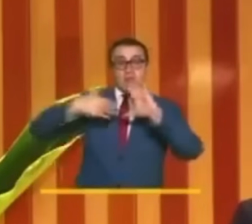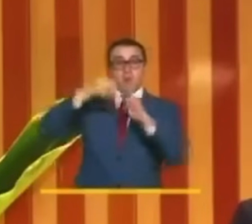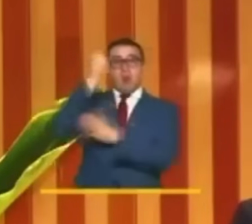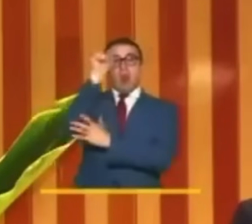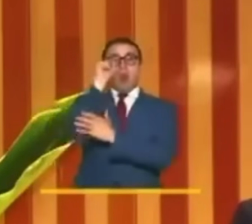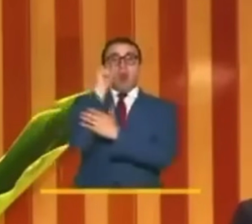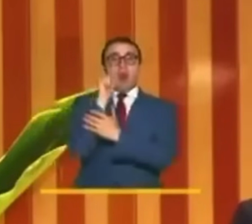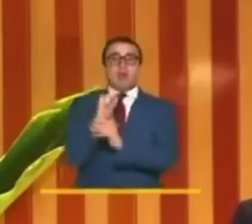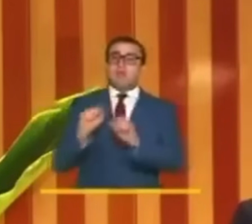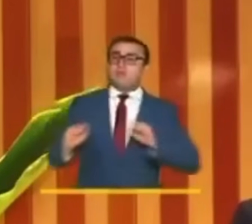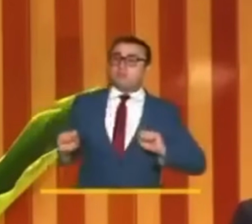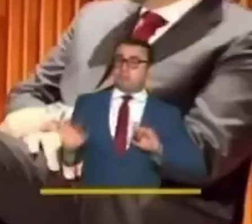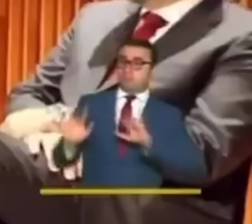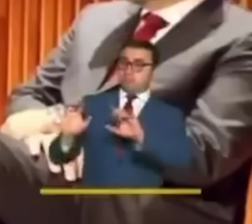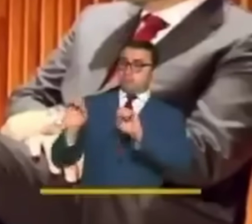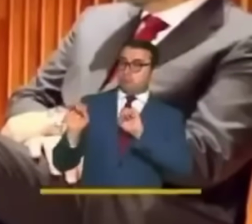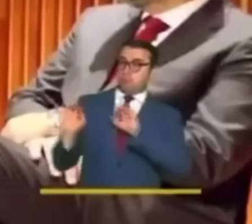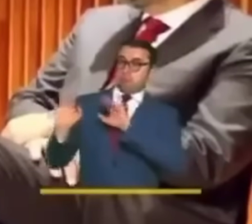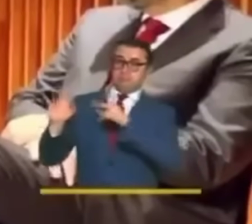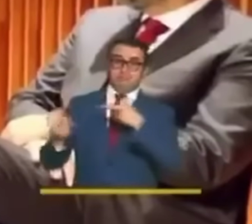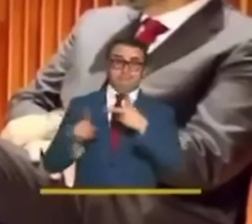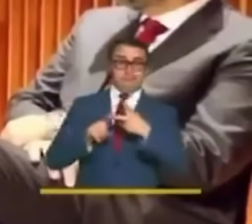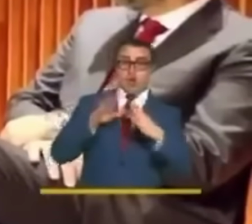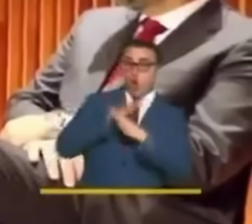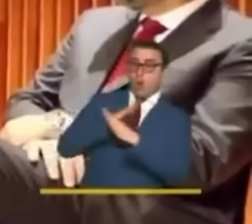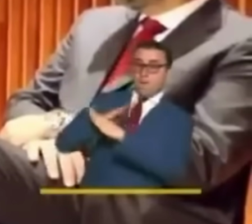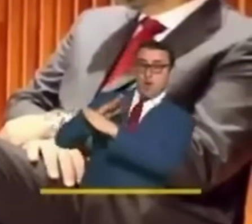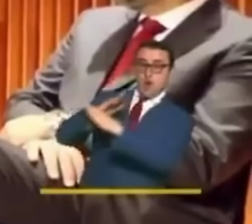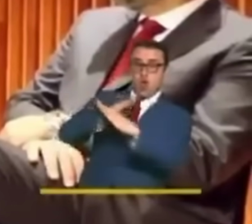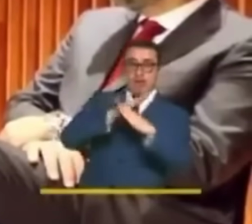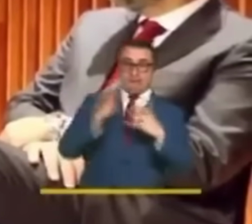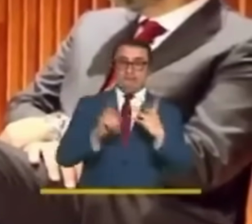climática, los bloqueos y las guerras, muestra ese